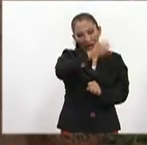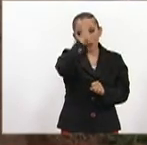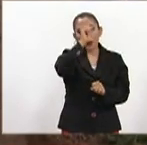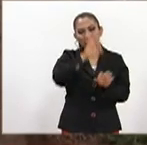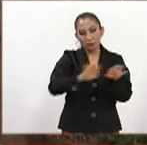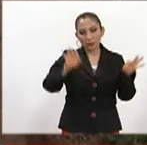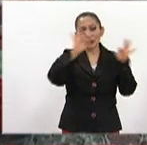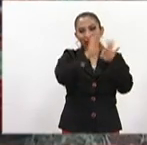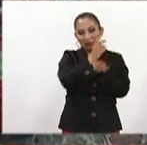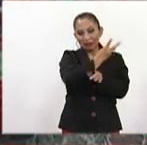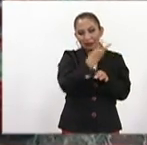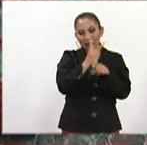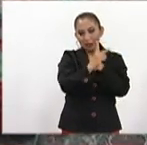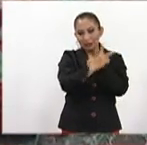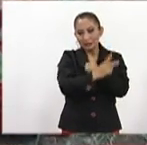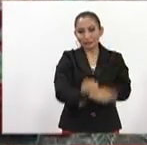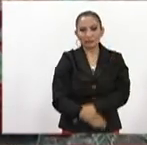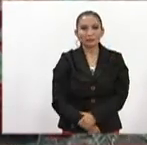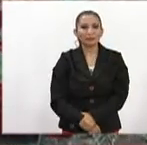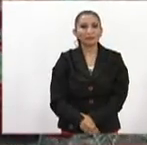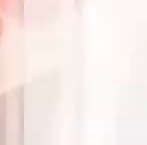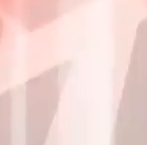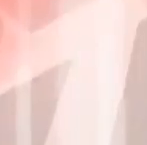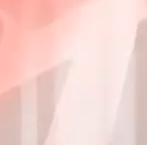acuerdos importantes en esta renegociación.